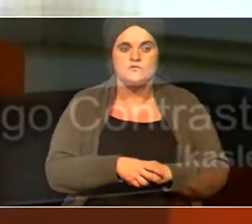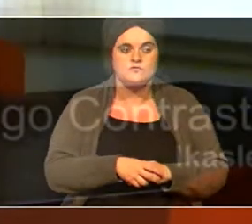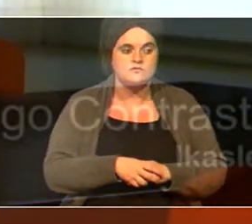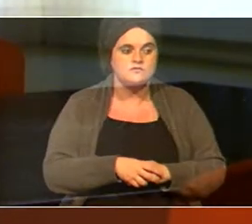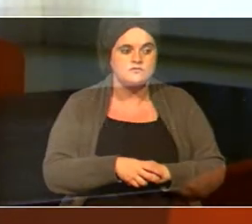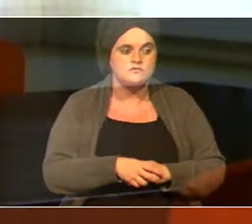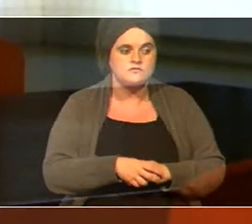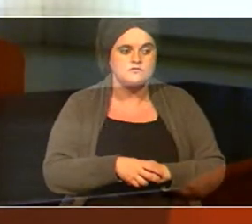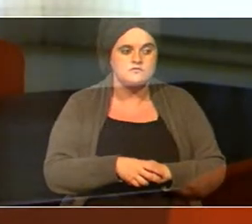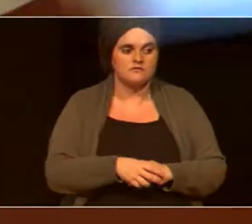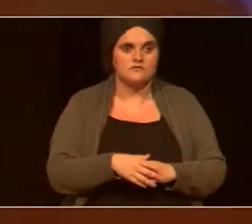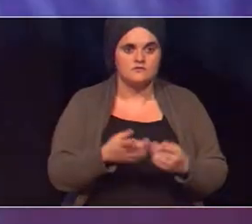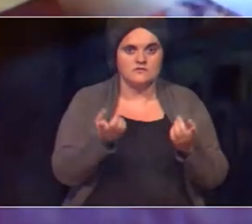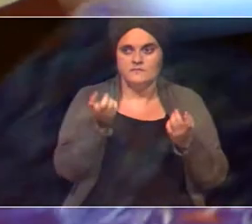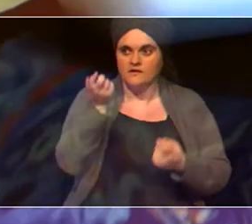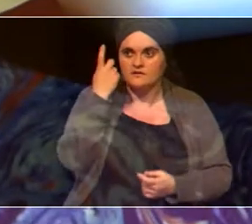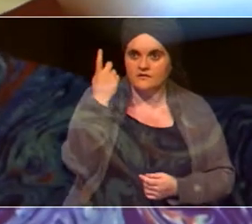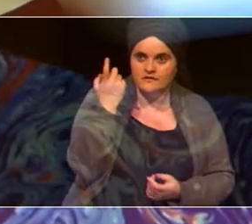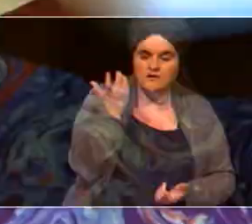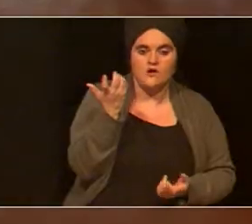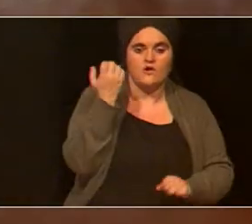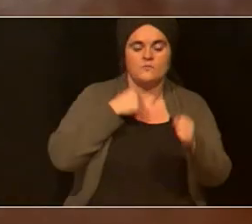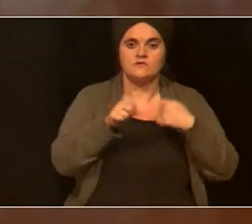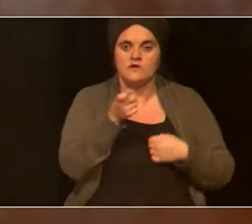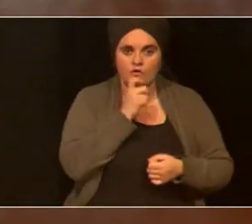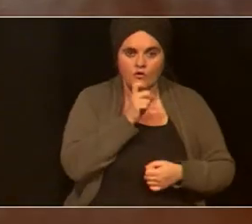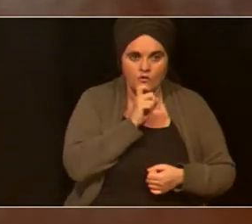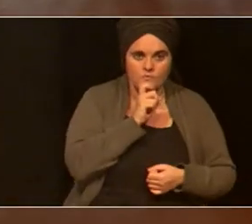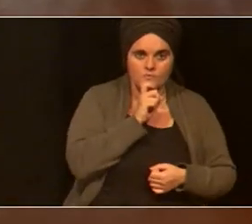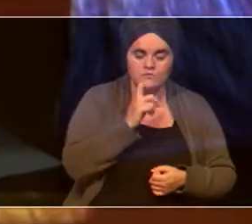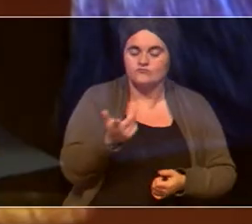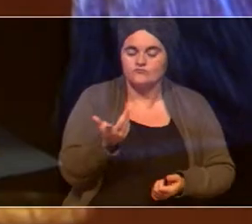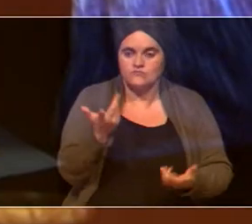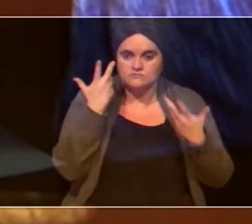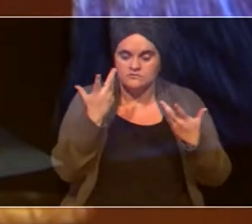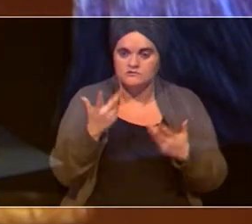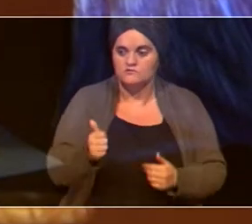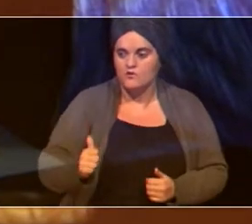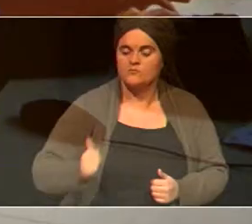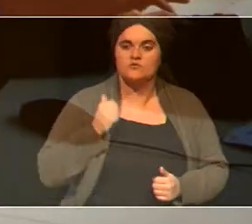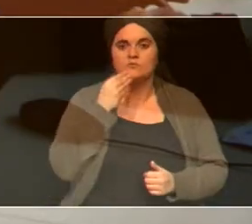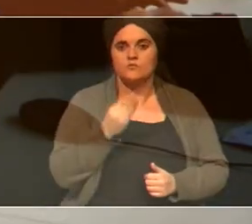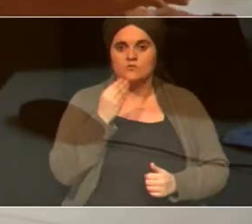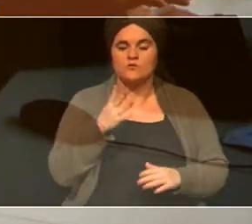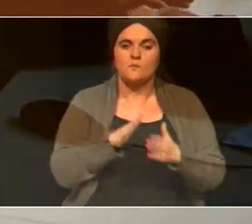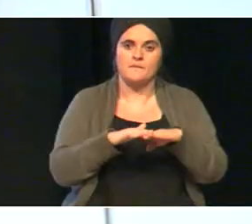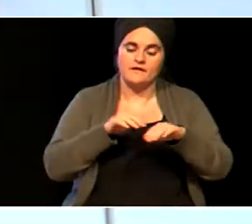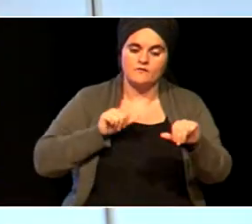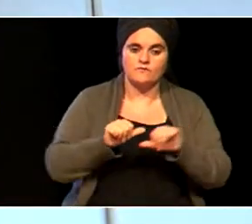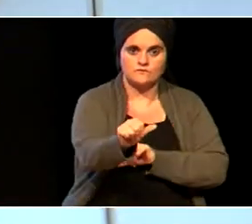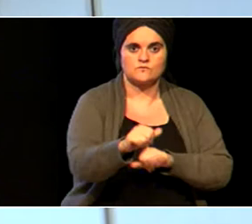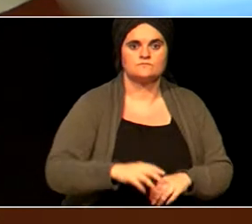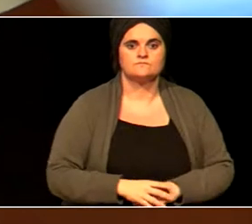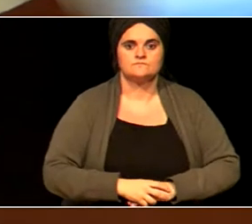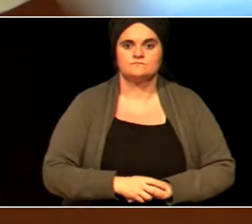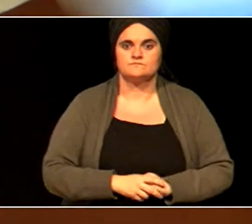el trabajo, qué comportamientos utilizar. Así que es una oportunidad bastante buena para el futuro.